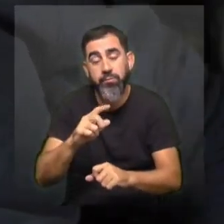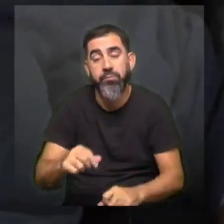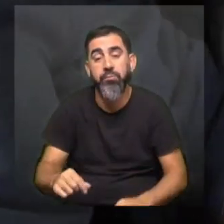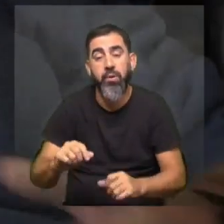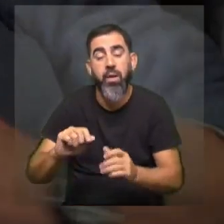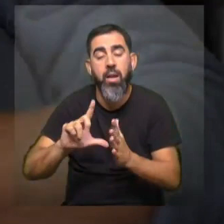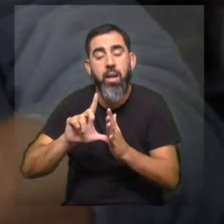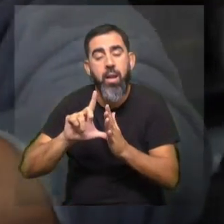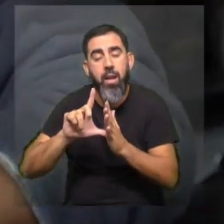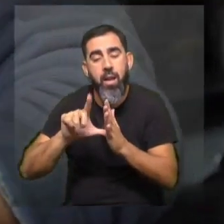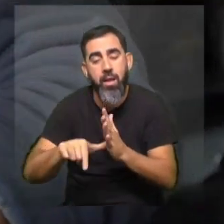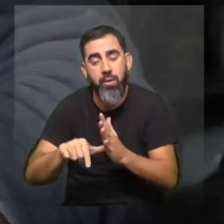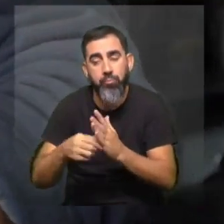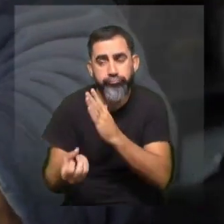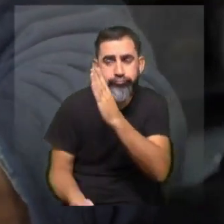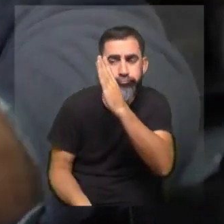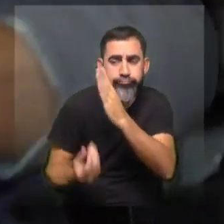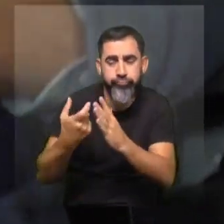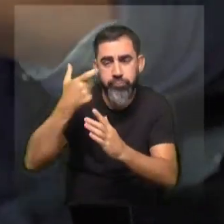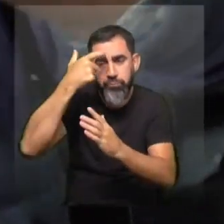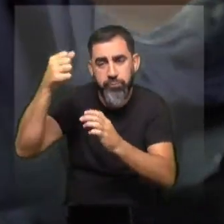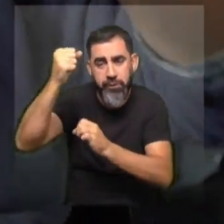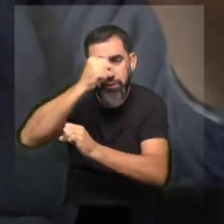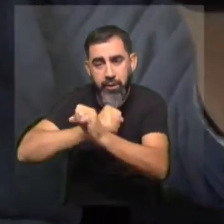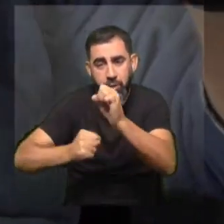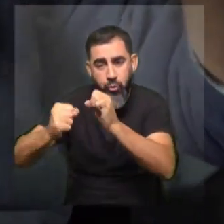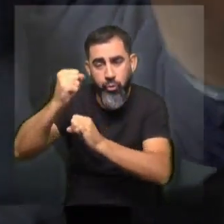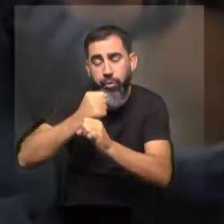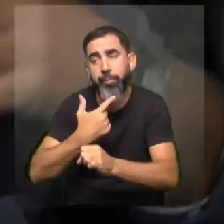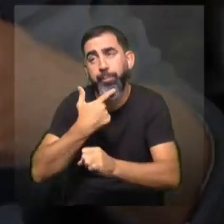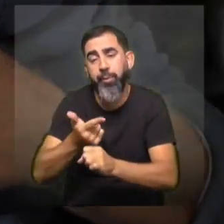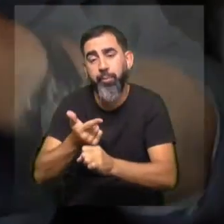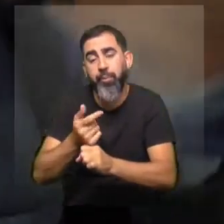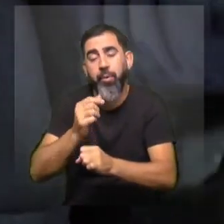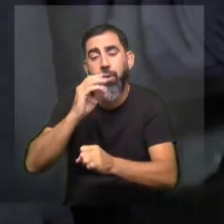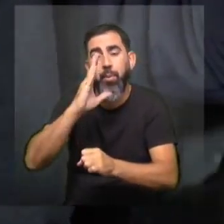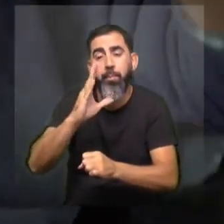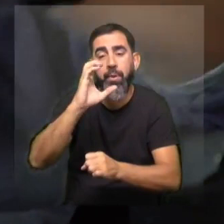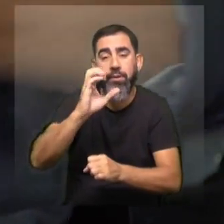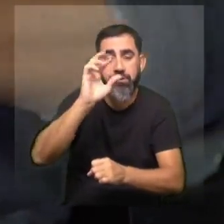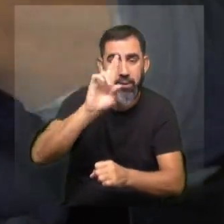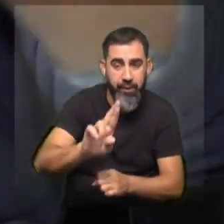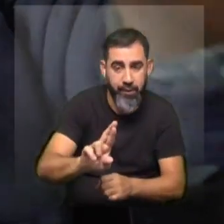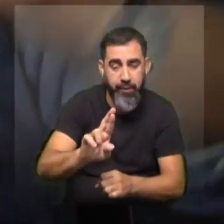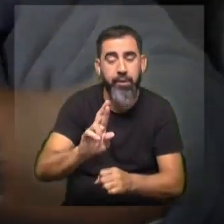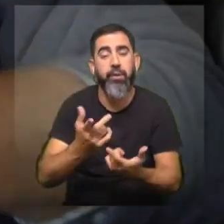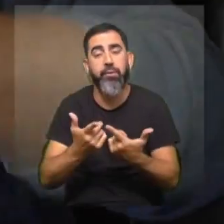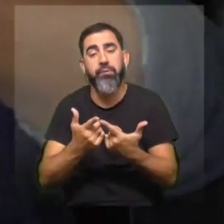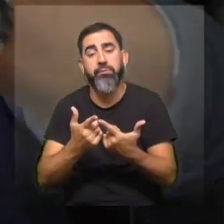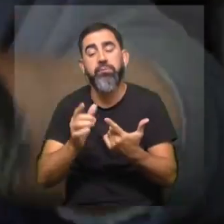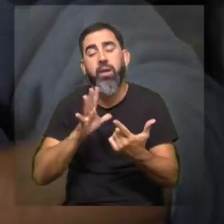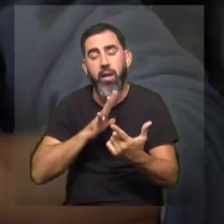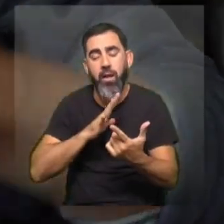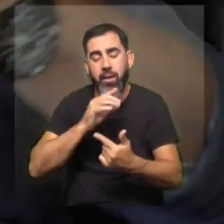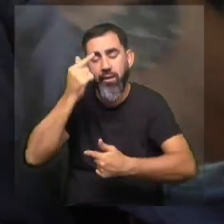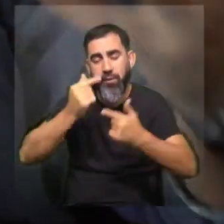relativamente lentos. O sea, aparecía una innovación tecnológica, por ejemplo, ya habrás visto lo que es el PCR, en fin, aparecieron toda una serie